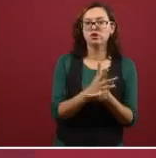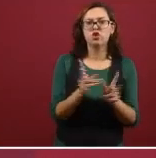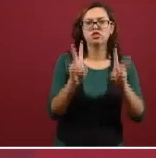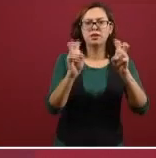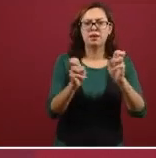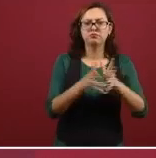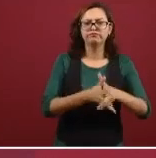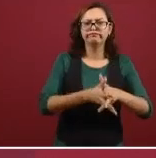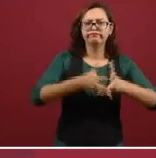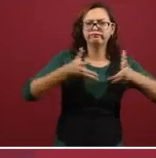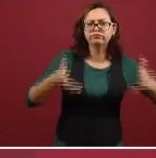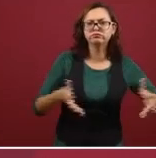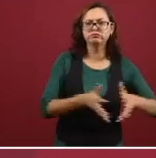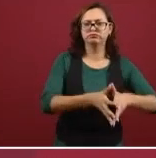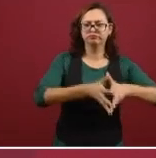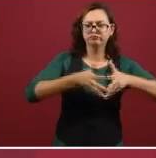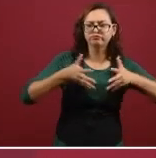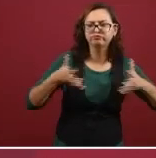crecimiento.